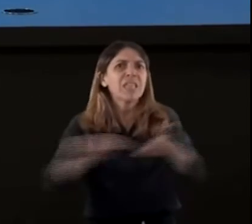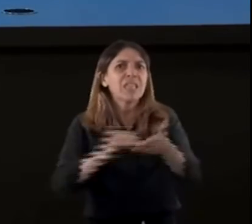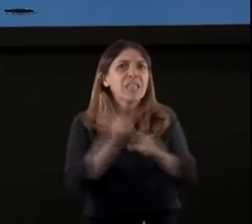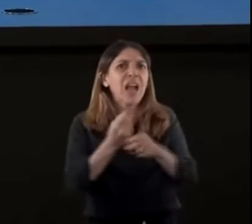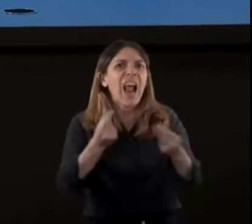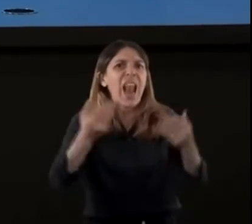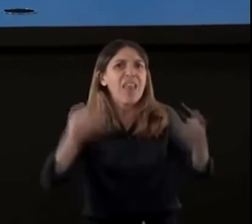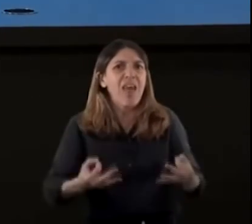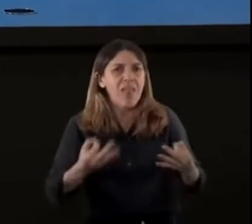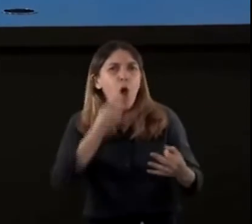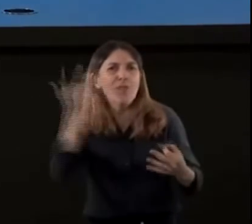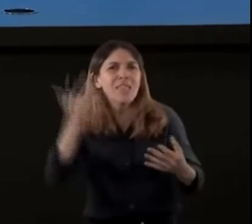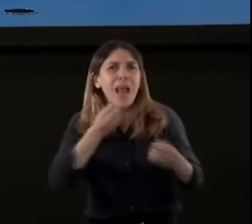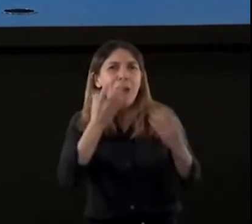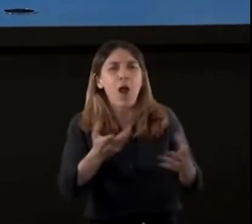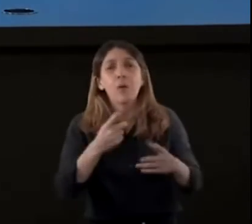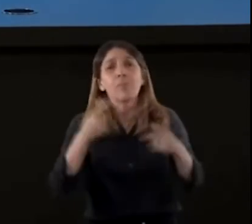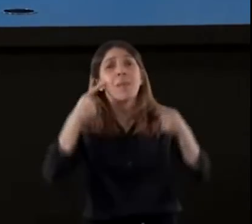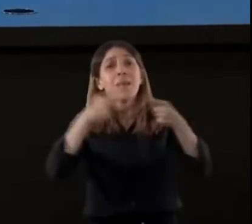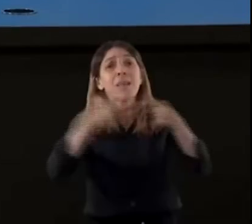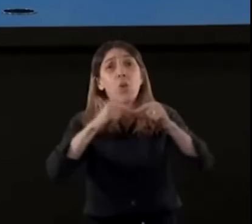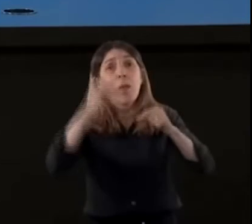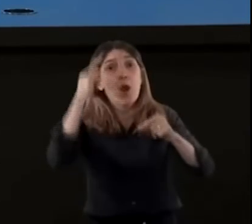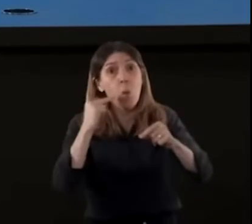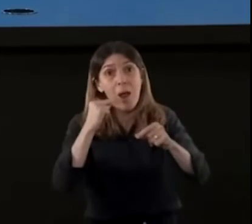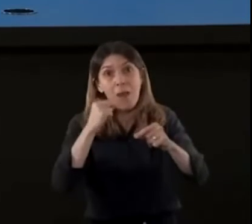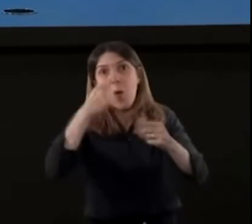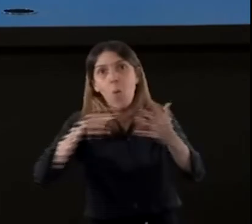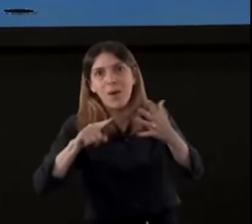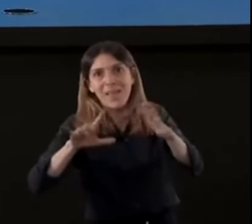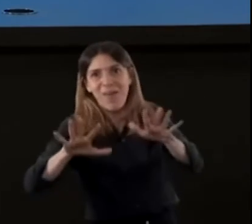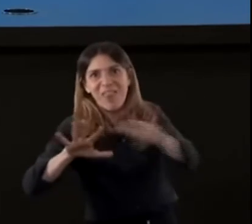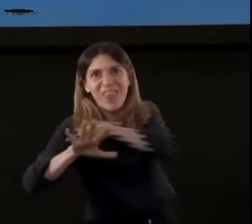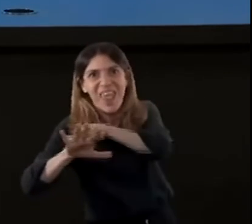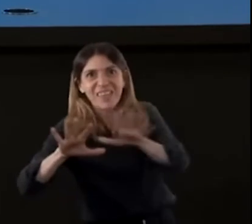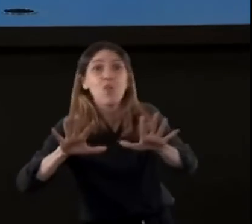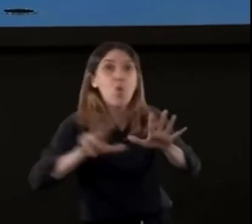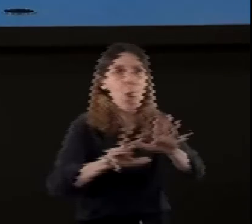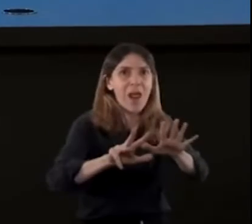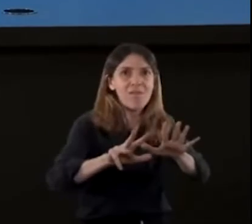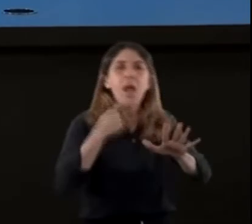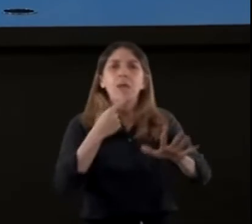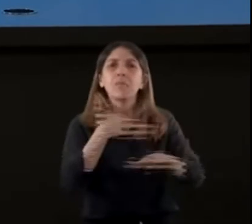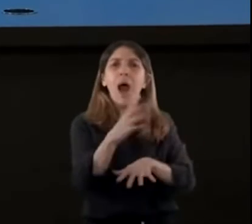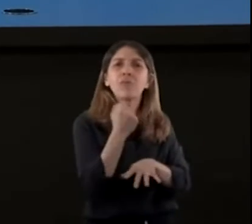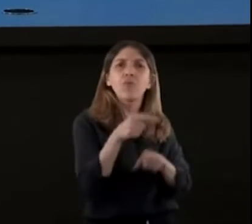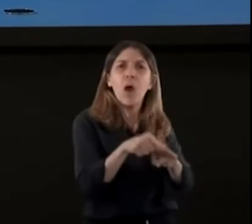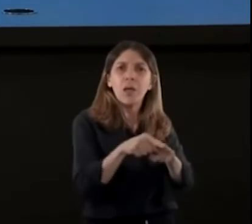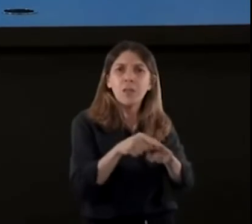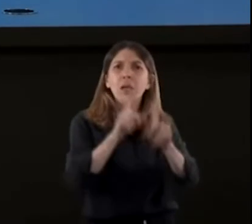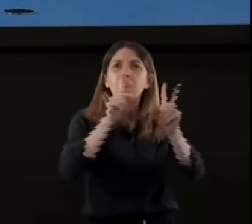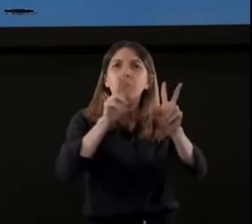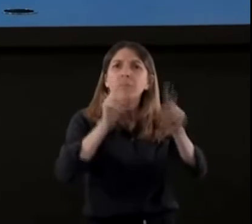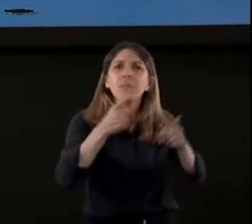calidad. La misión número 9, penúltima misión, este plan consiste en potenciar los